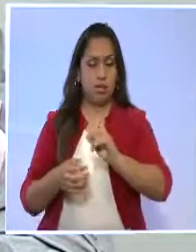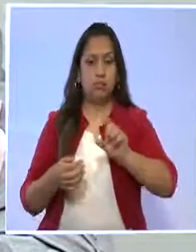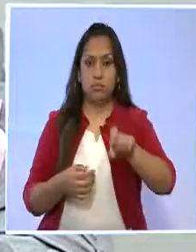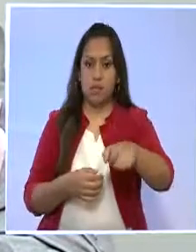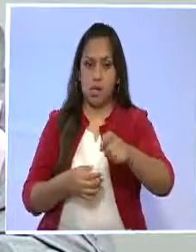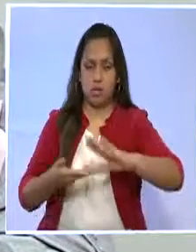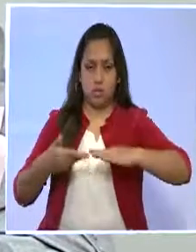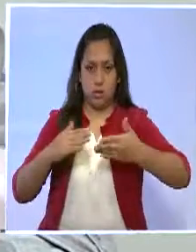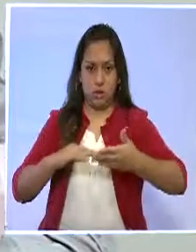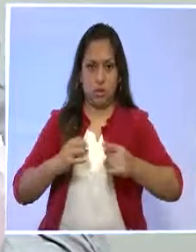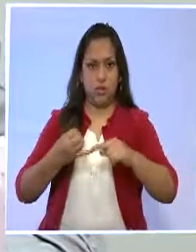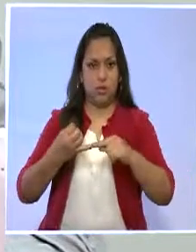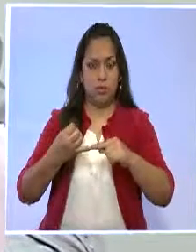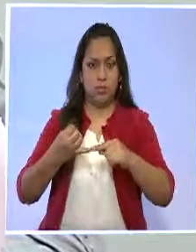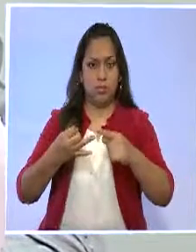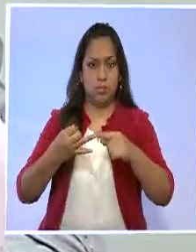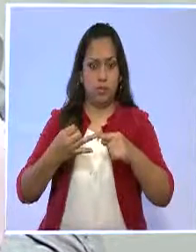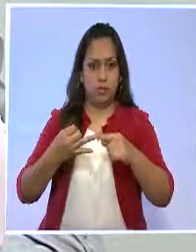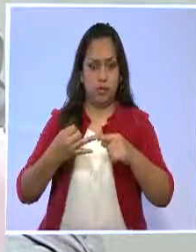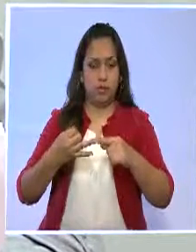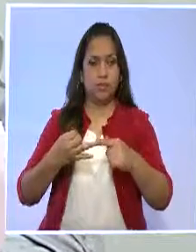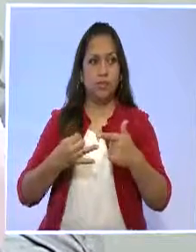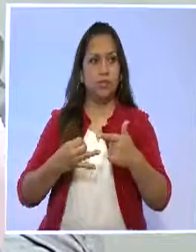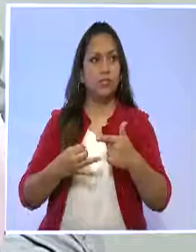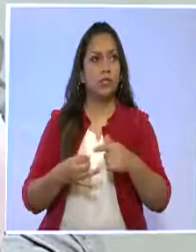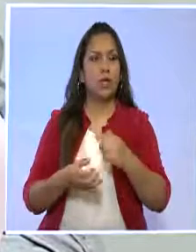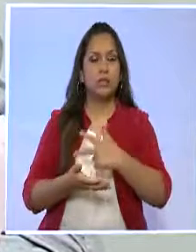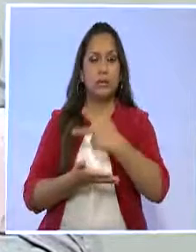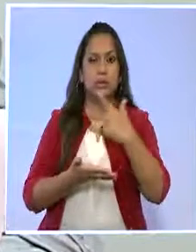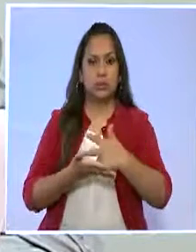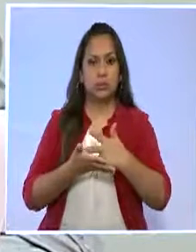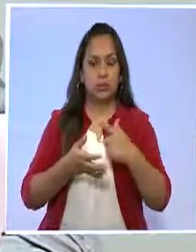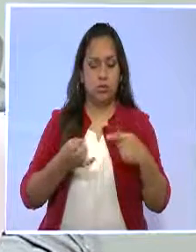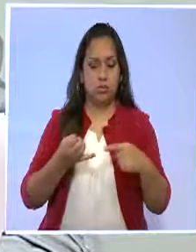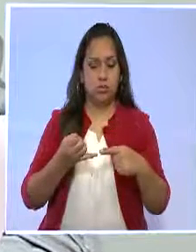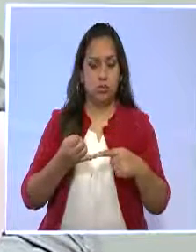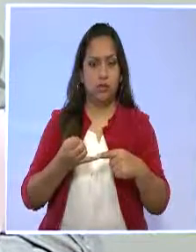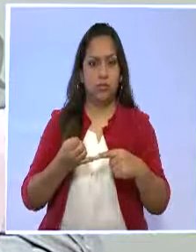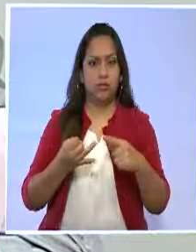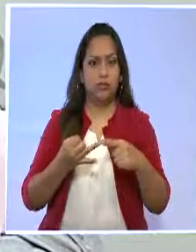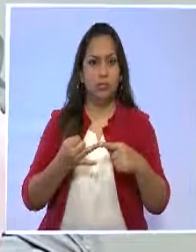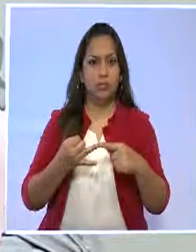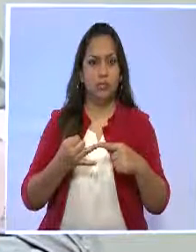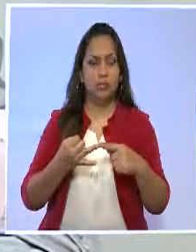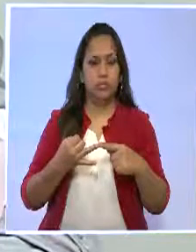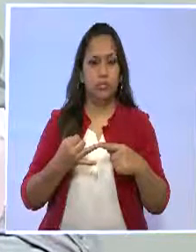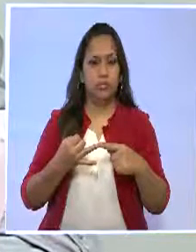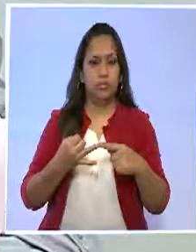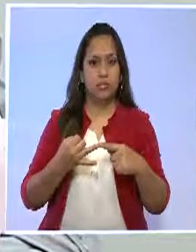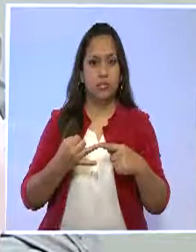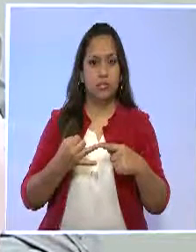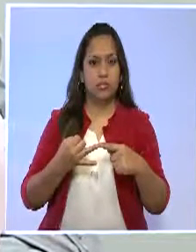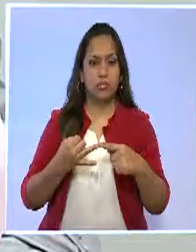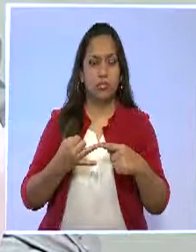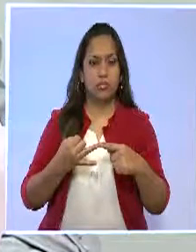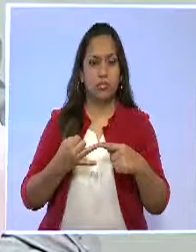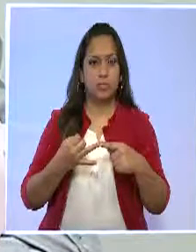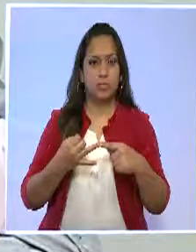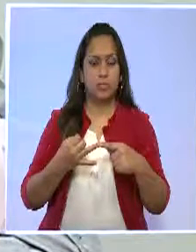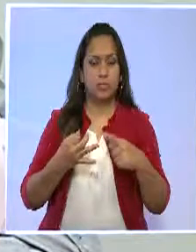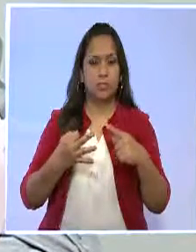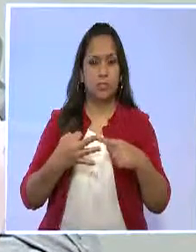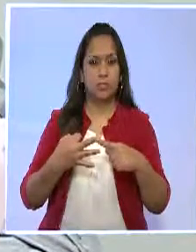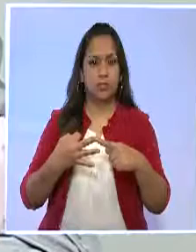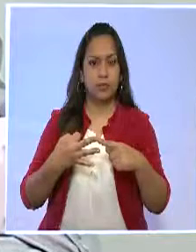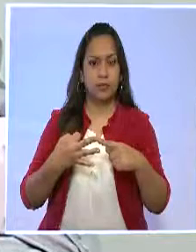radio mate había en la provincia de chimborazo las radios 95.7 riobamba estéreo tves canal